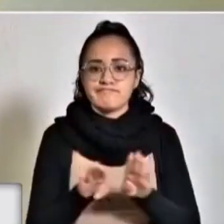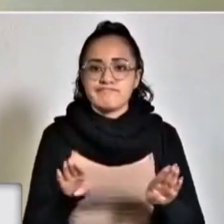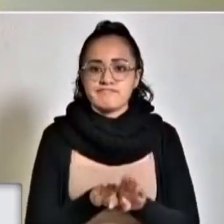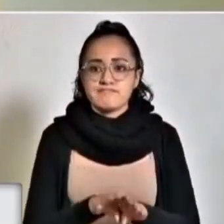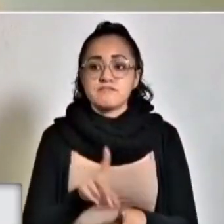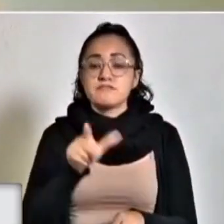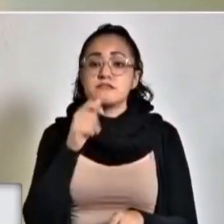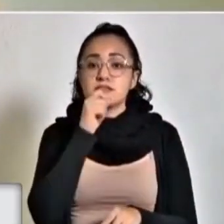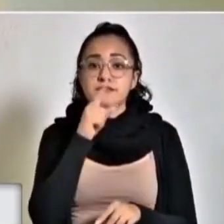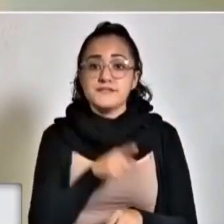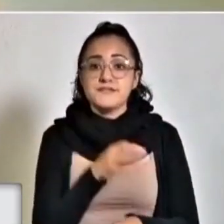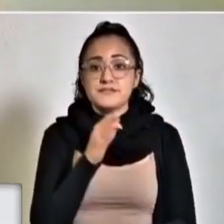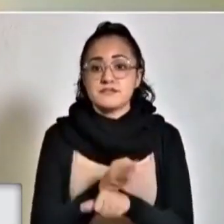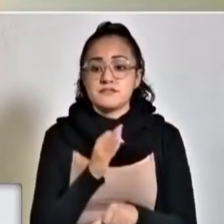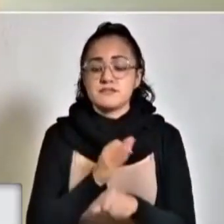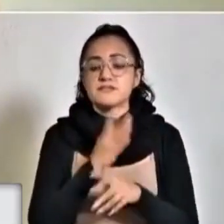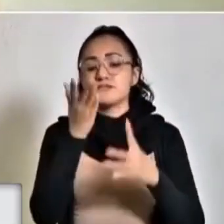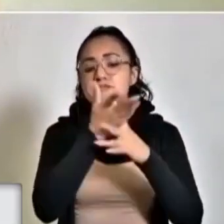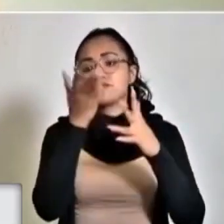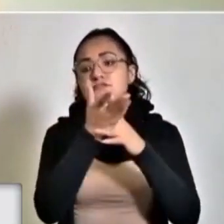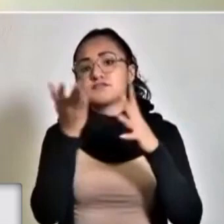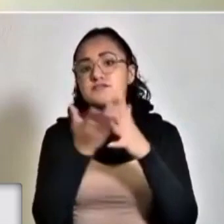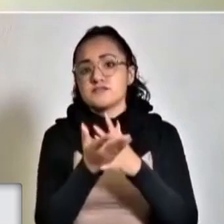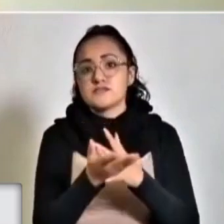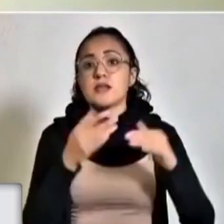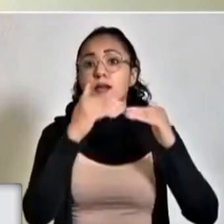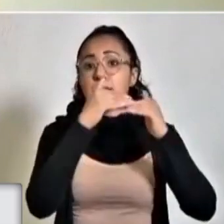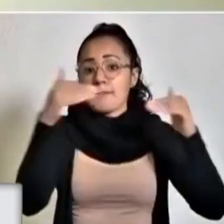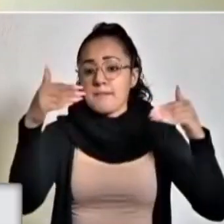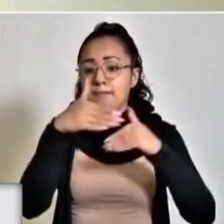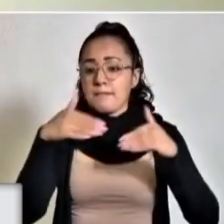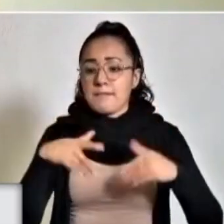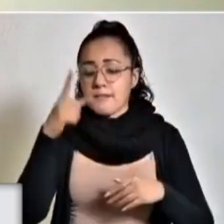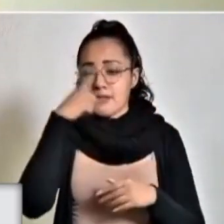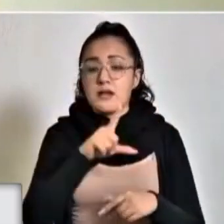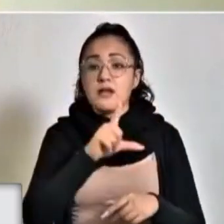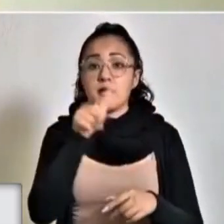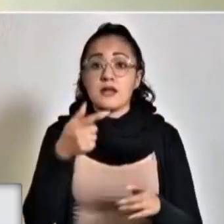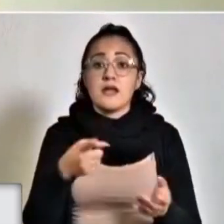estará a su vez dividido en cuadrantes para evitar que al